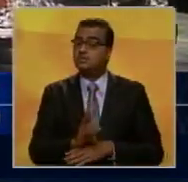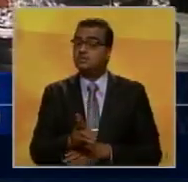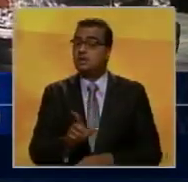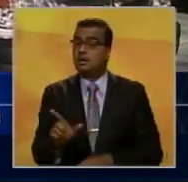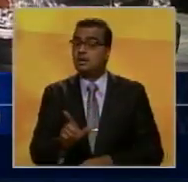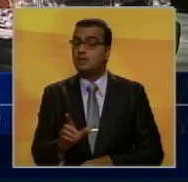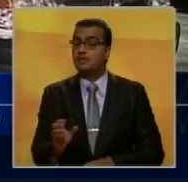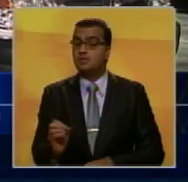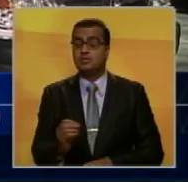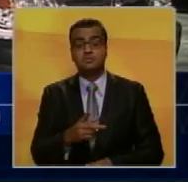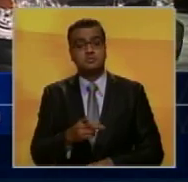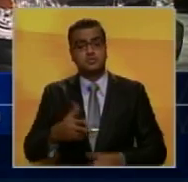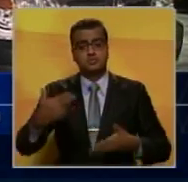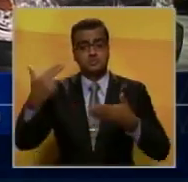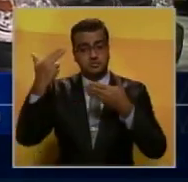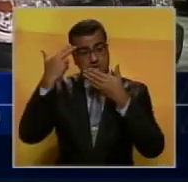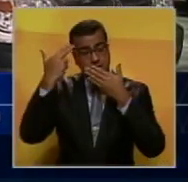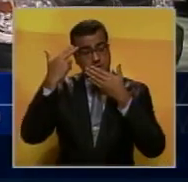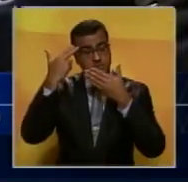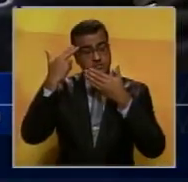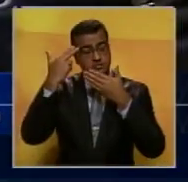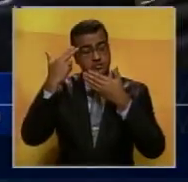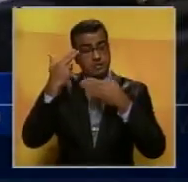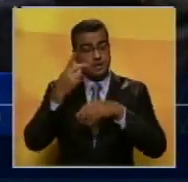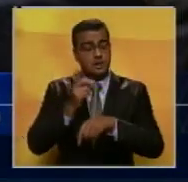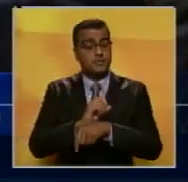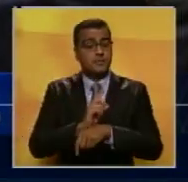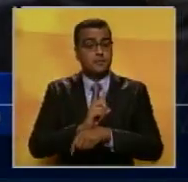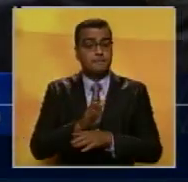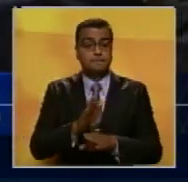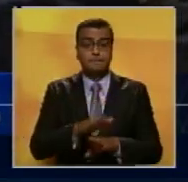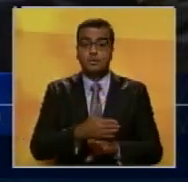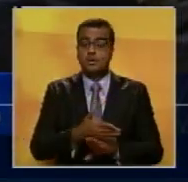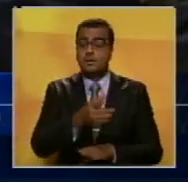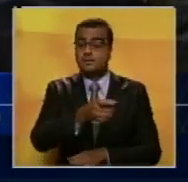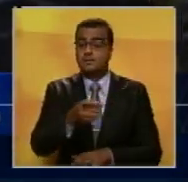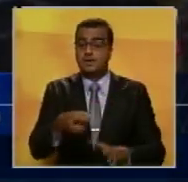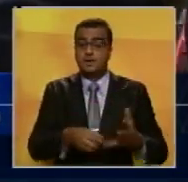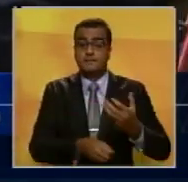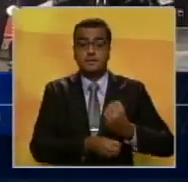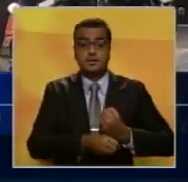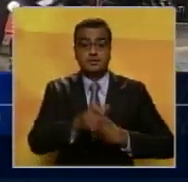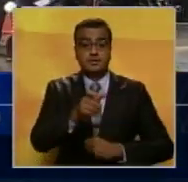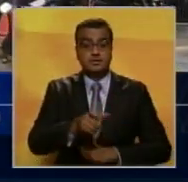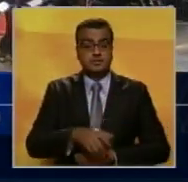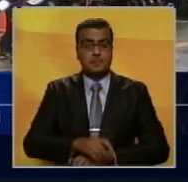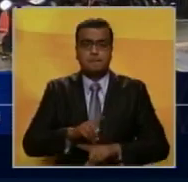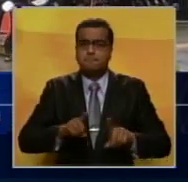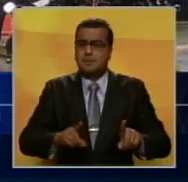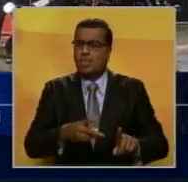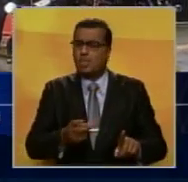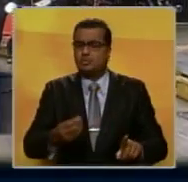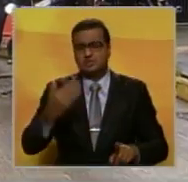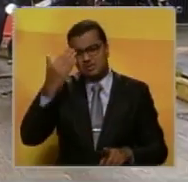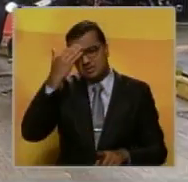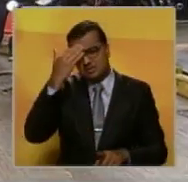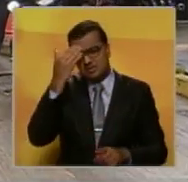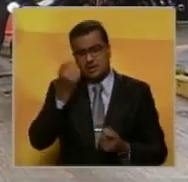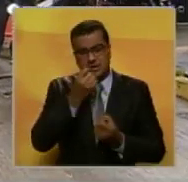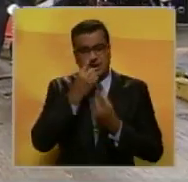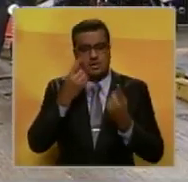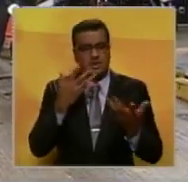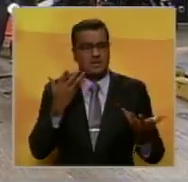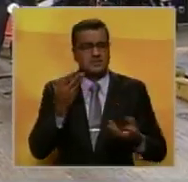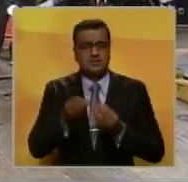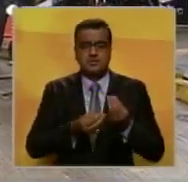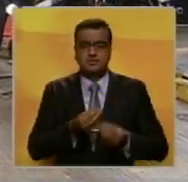Hatillo que este no fue un secuestro exprés, porque los delincuentes estaban esperando a sus víctimas, pero aún no se tiene claro el móvil